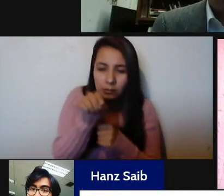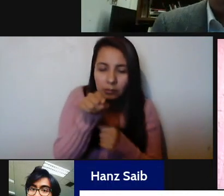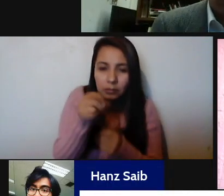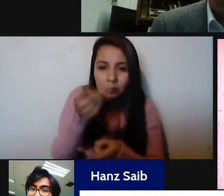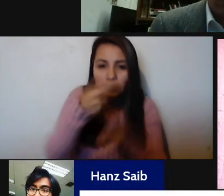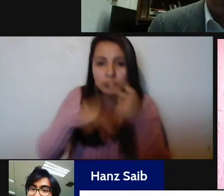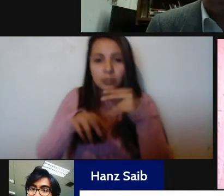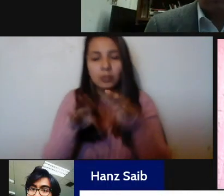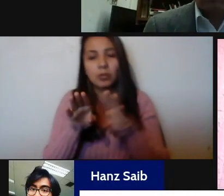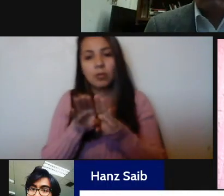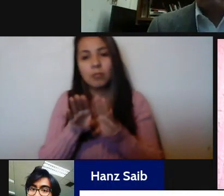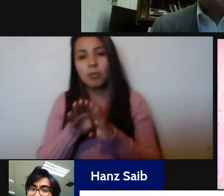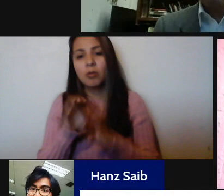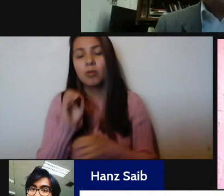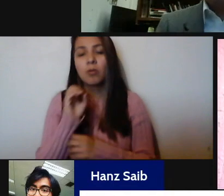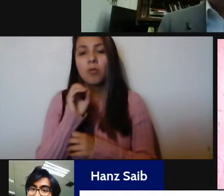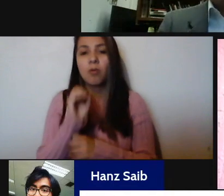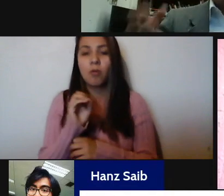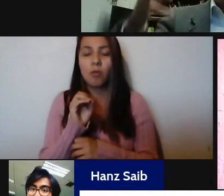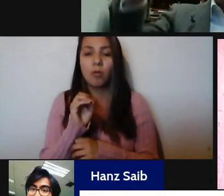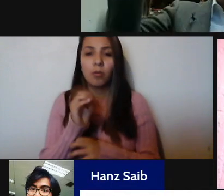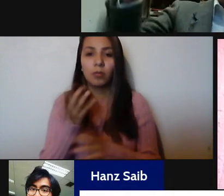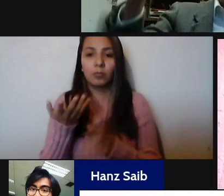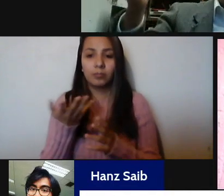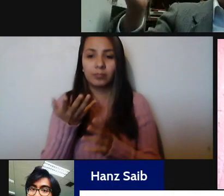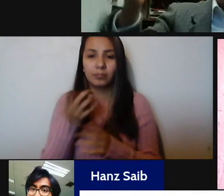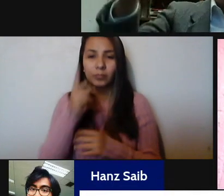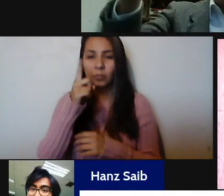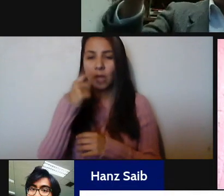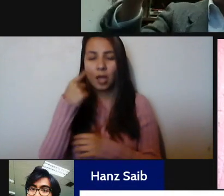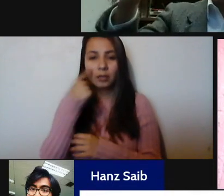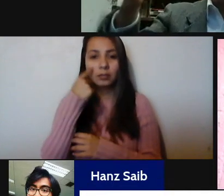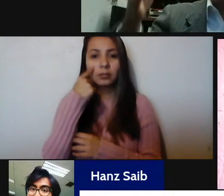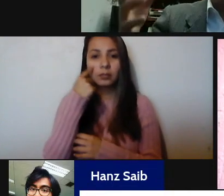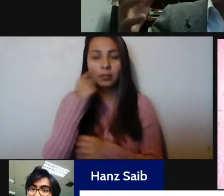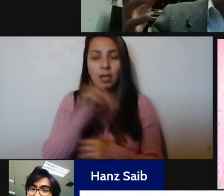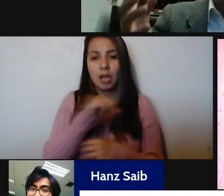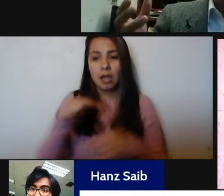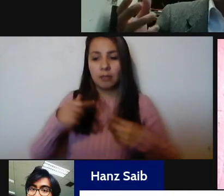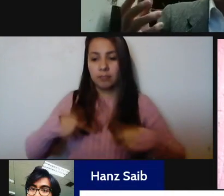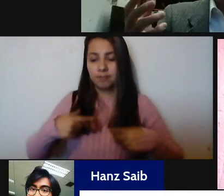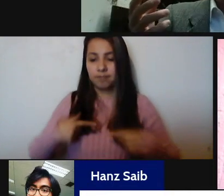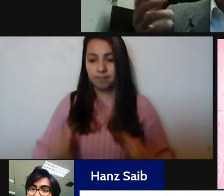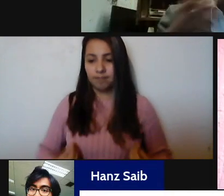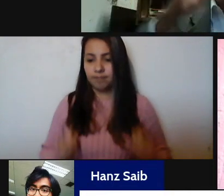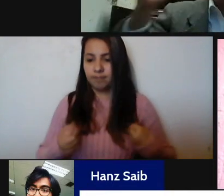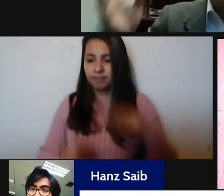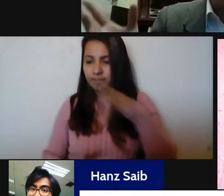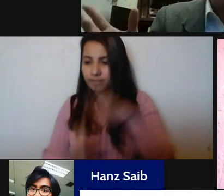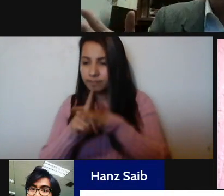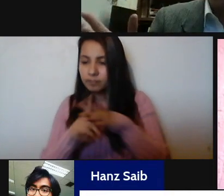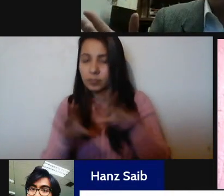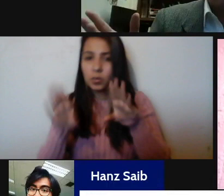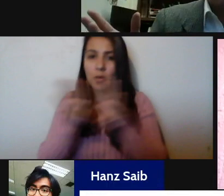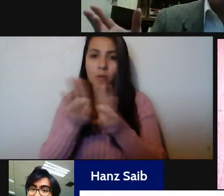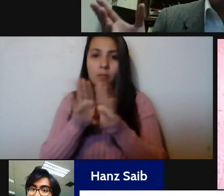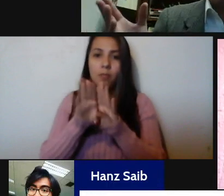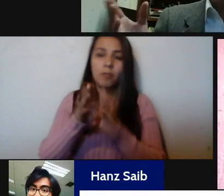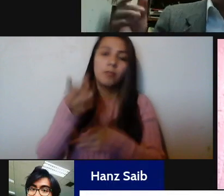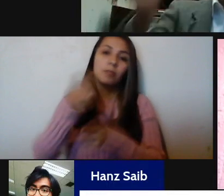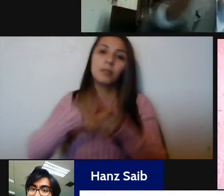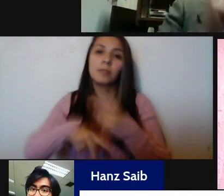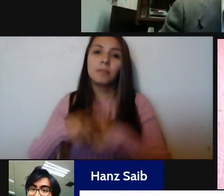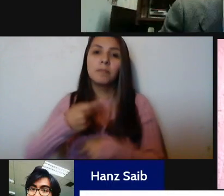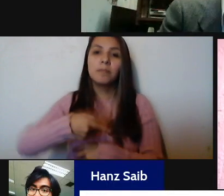de la composición mínima de las células o de cómo una estructura muy común en los diferentes seres